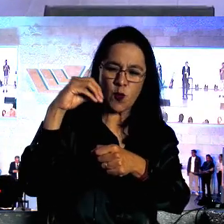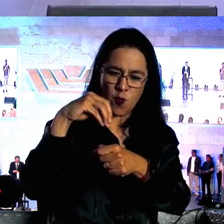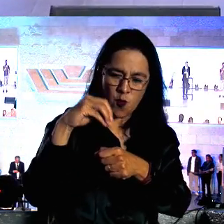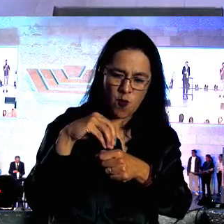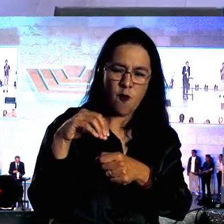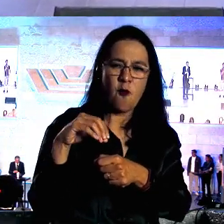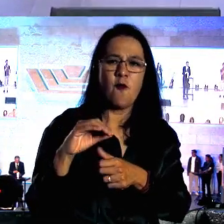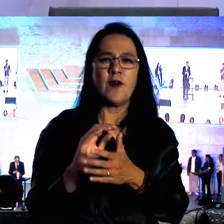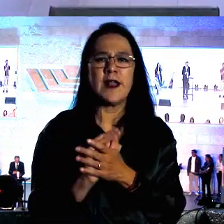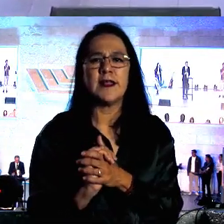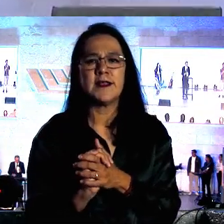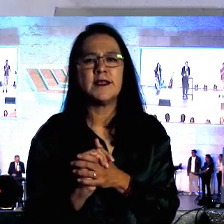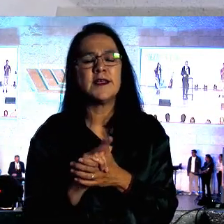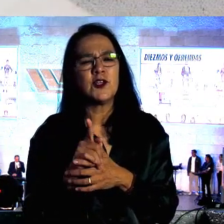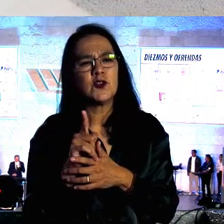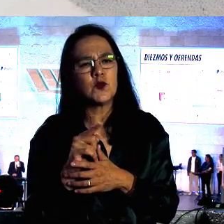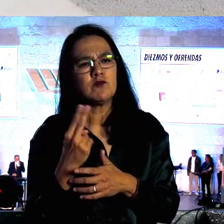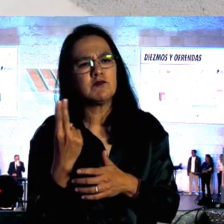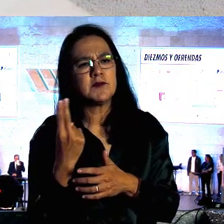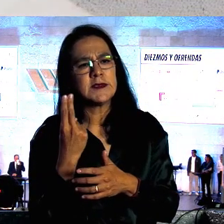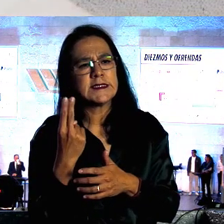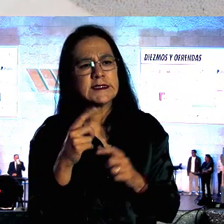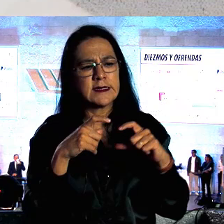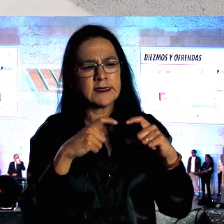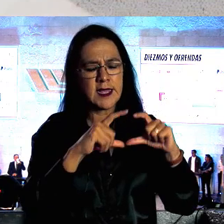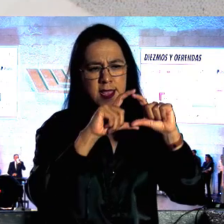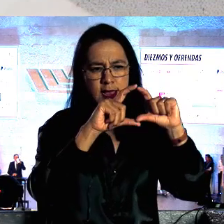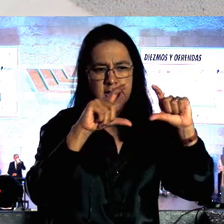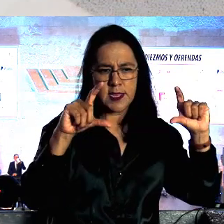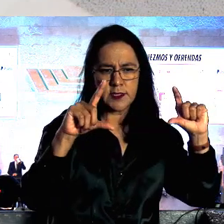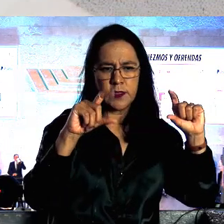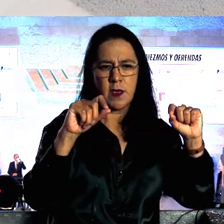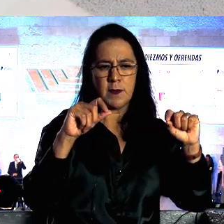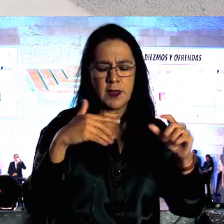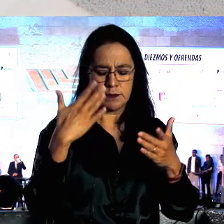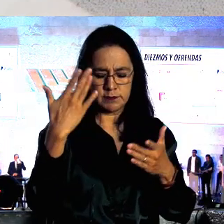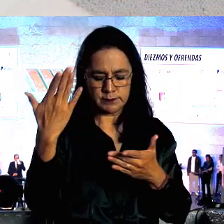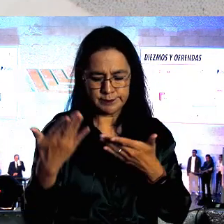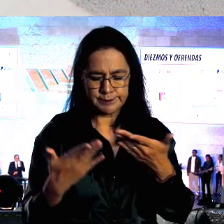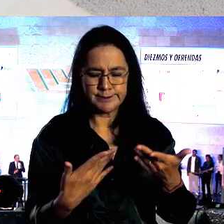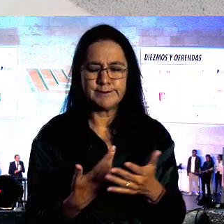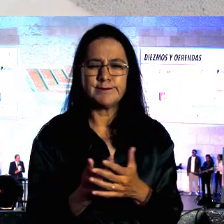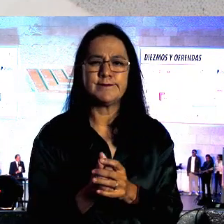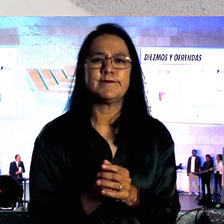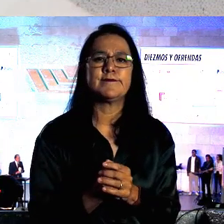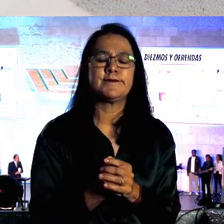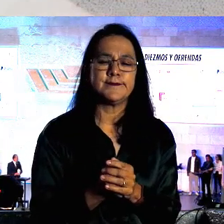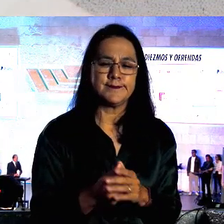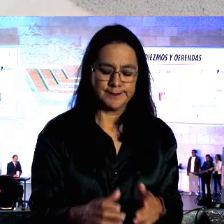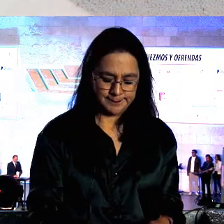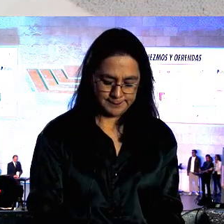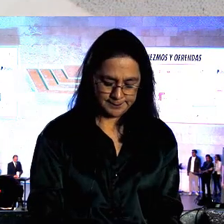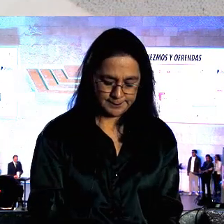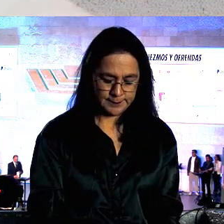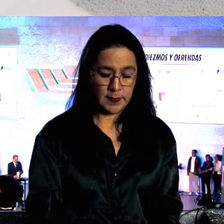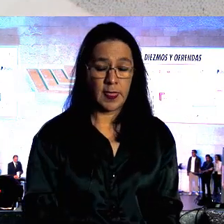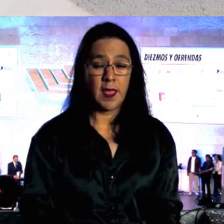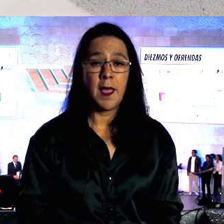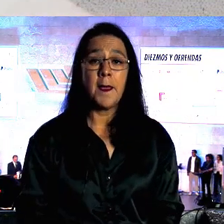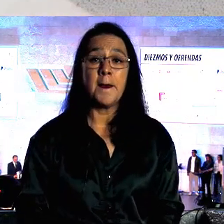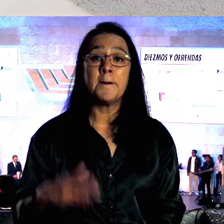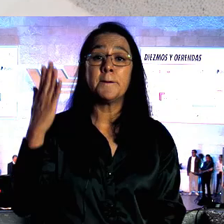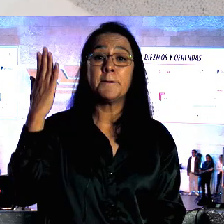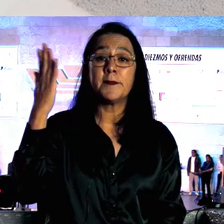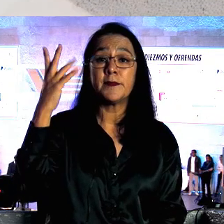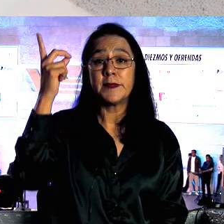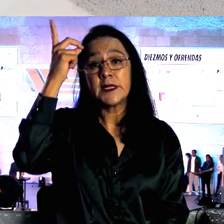ahí si te falta algún sobre están algunos hermanos extendiendo su mano y vamos a pedirle a Dios que